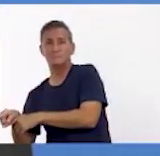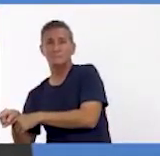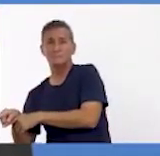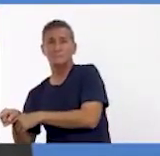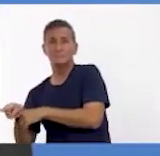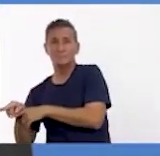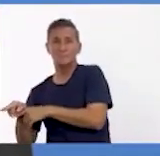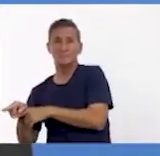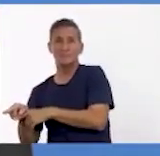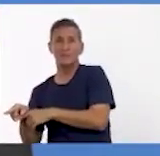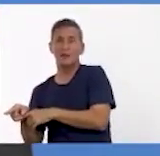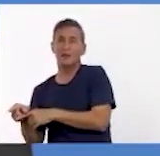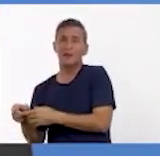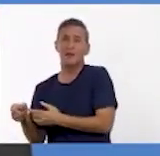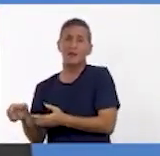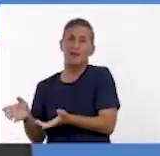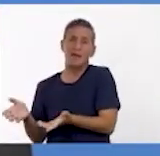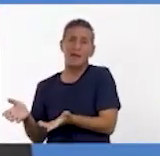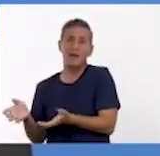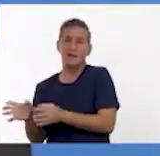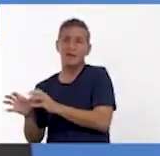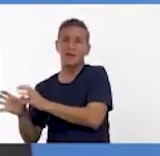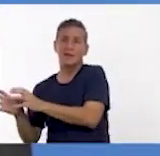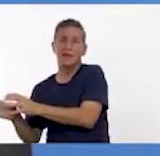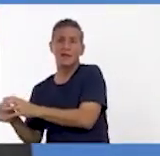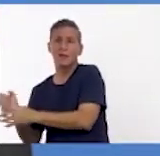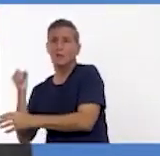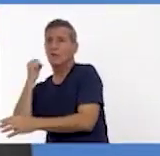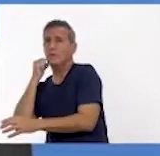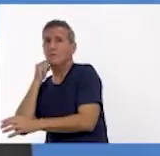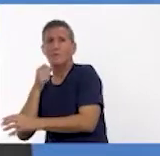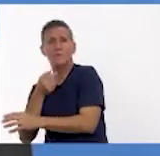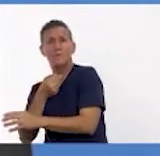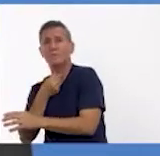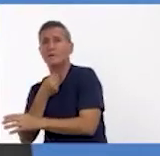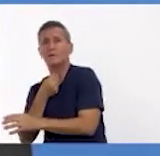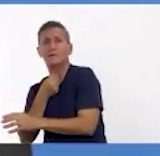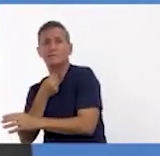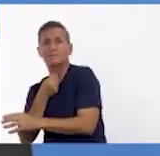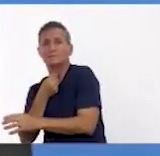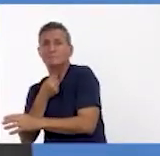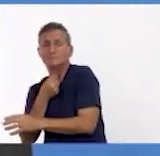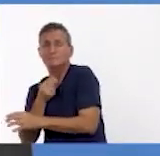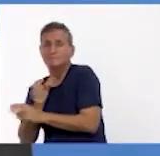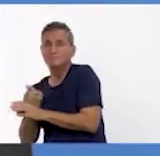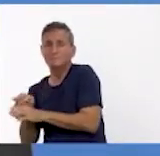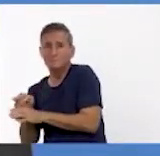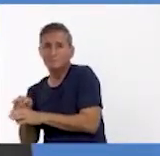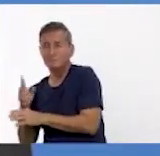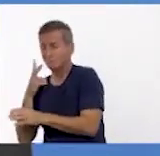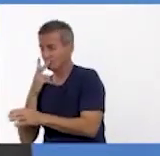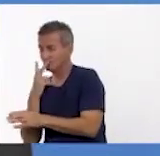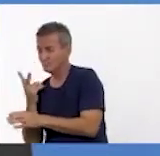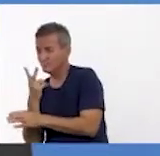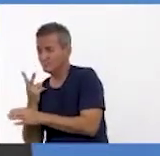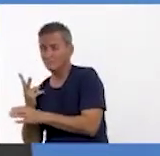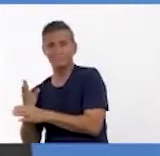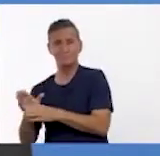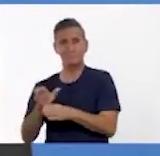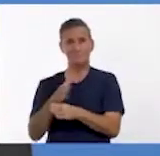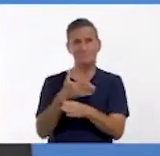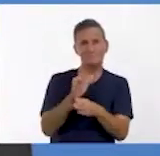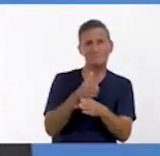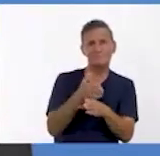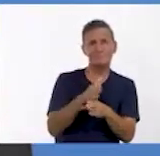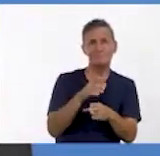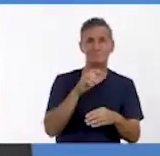cómo allí está presente las maquinarias más obsoletas, las que están descontinuadas, y sencillamente ahí